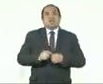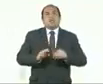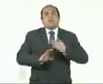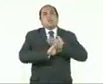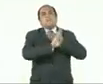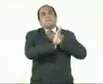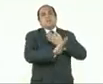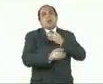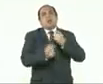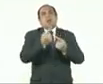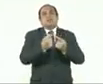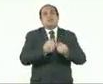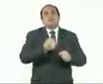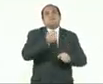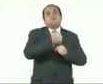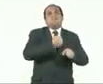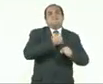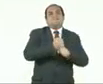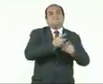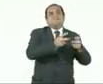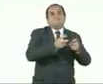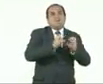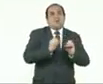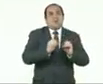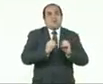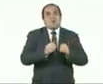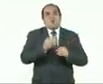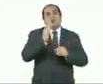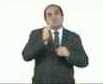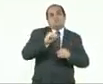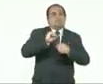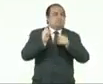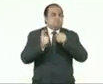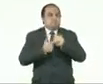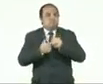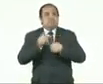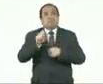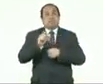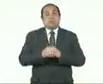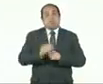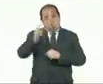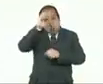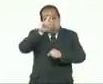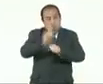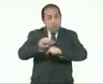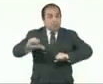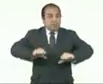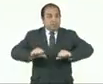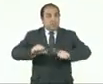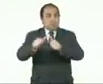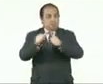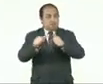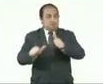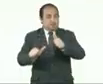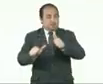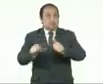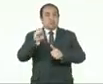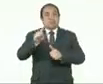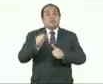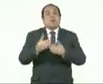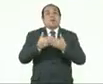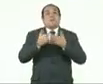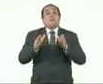práctica antisocial. O a través de la cultura, de las actividades artísticas. Pero también abrimos una